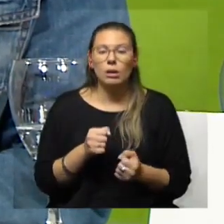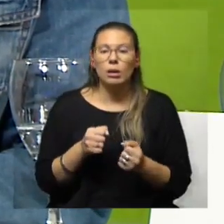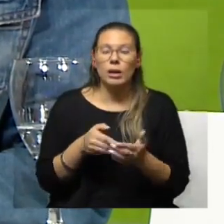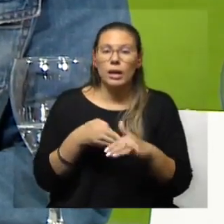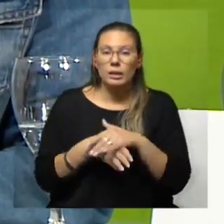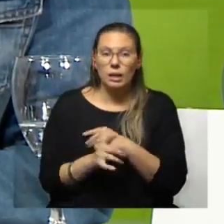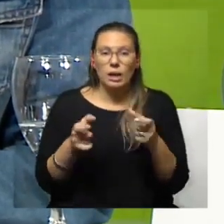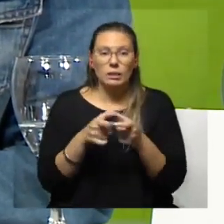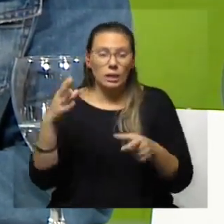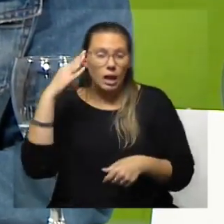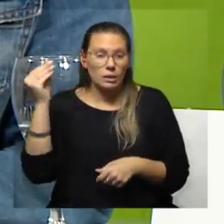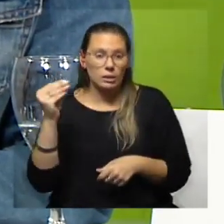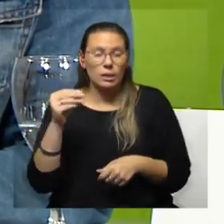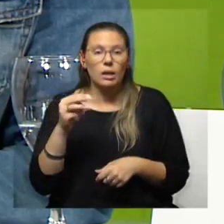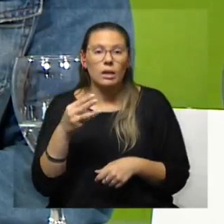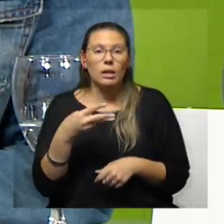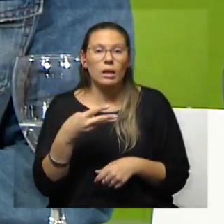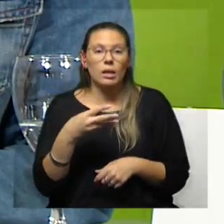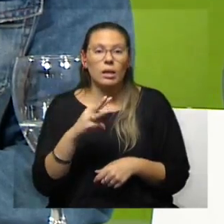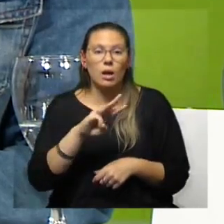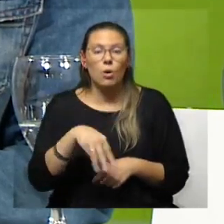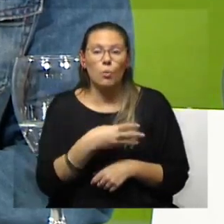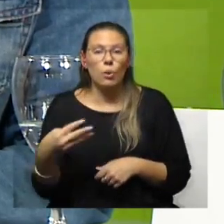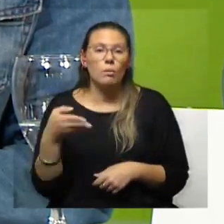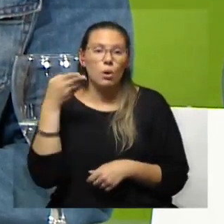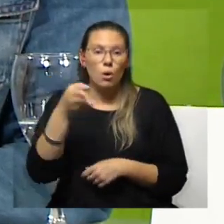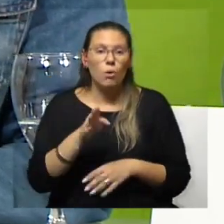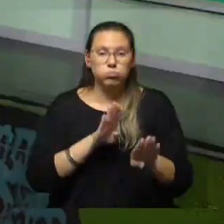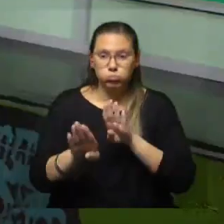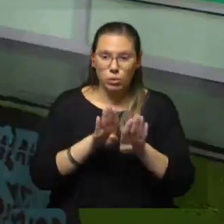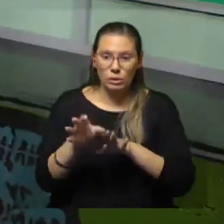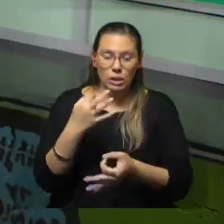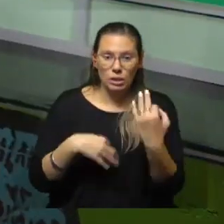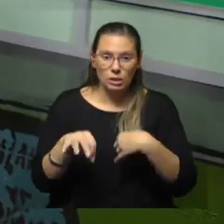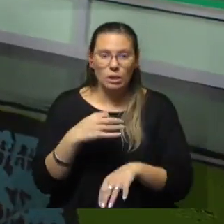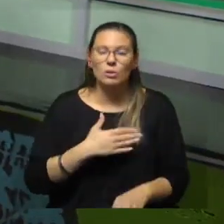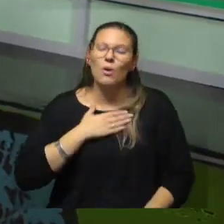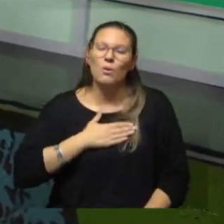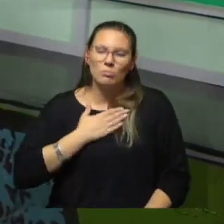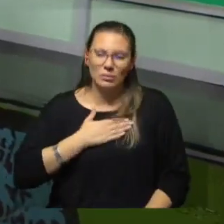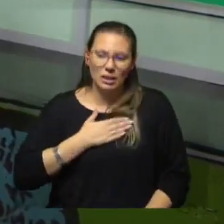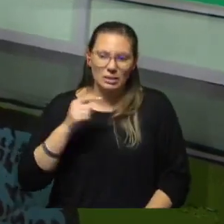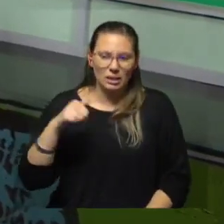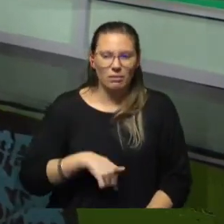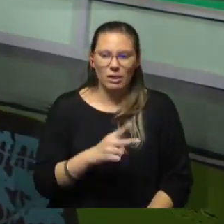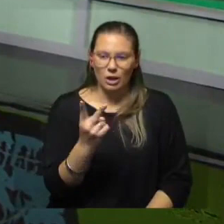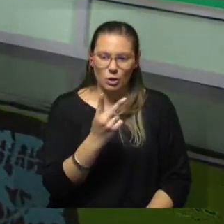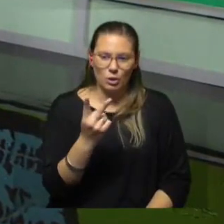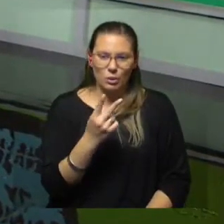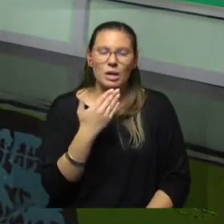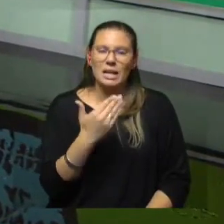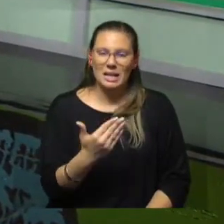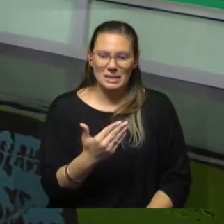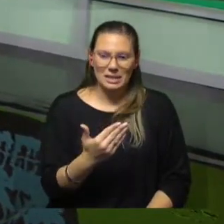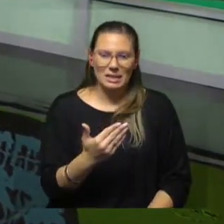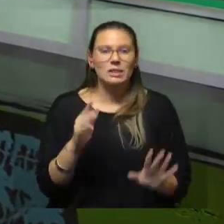por Ticantel, por la web, o yendo a la boletería de la sala. Excelente, sí, clarísimo. Un placer recibirle a los dos. Muchas gracias. Gracias. Gracias a ustedes.